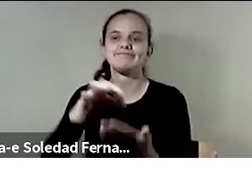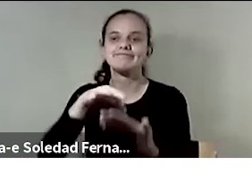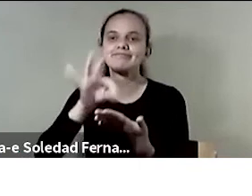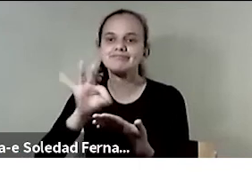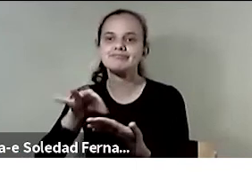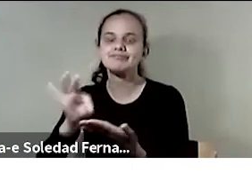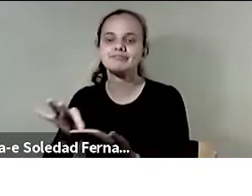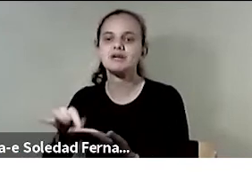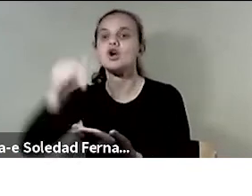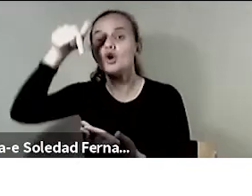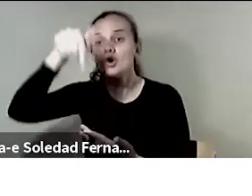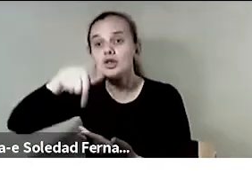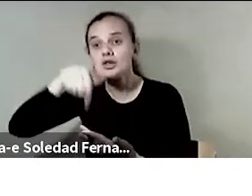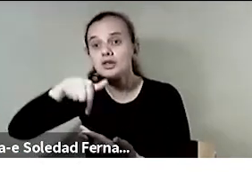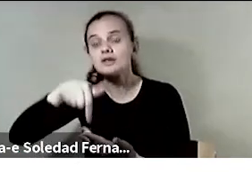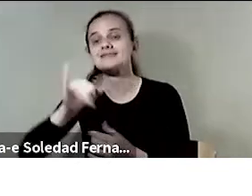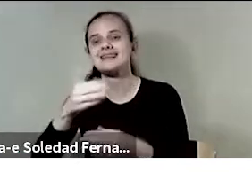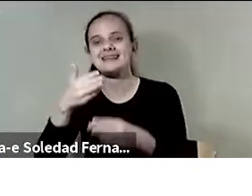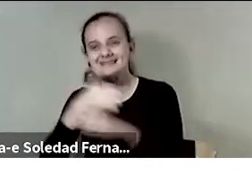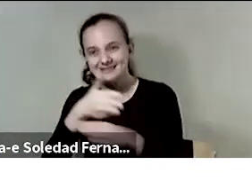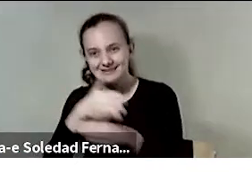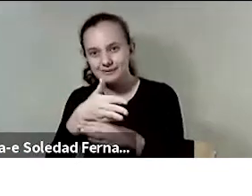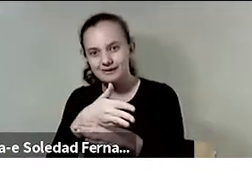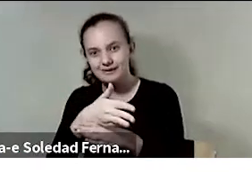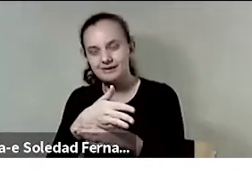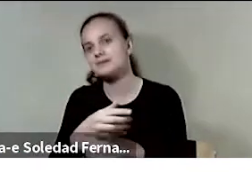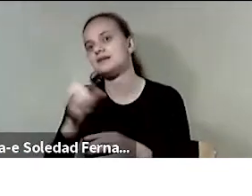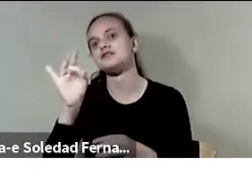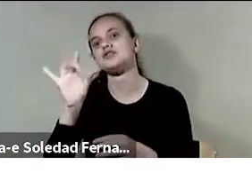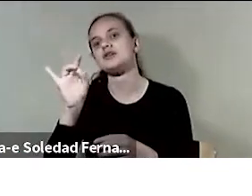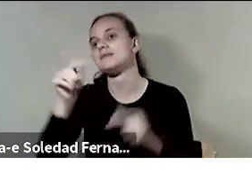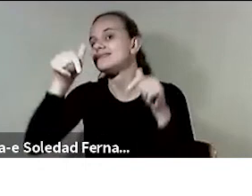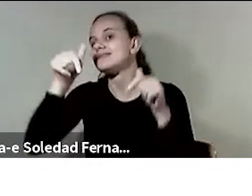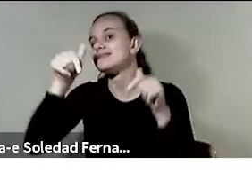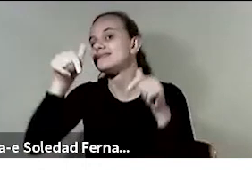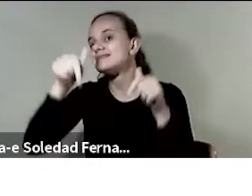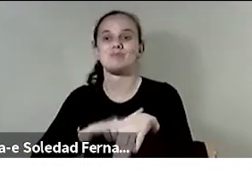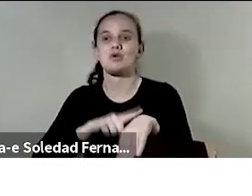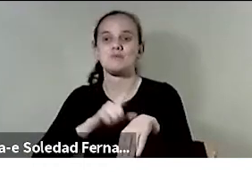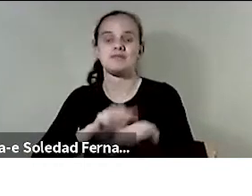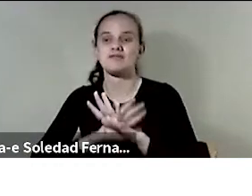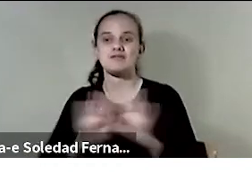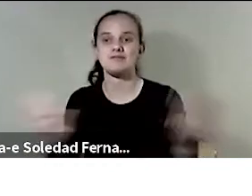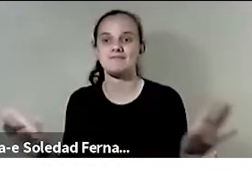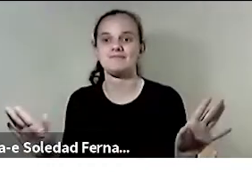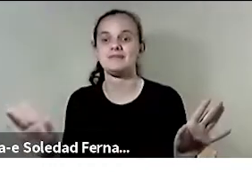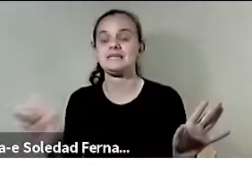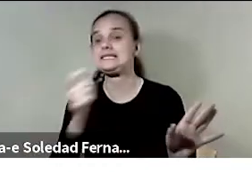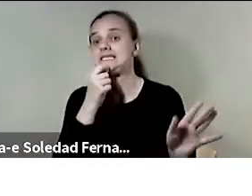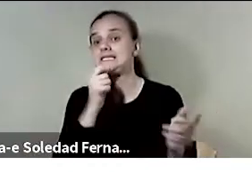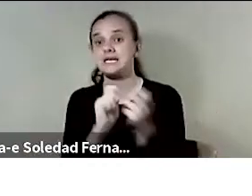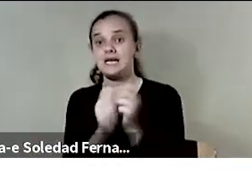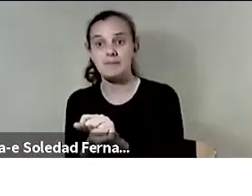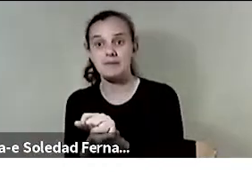clase más adelante que es sobre ese rol en particular, para poder peritar algo y decirte esto es o no es accesible.